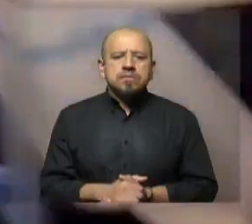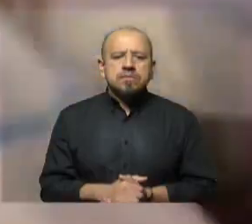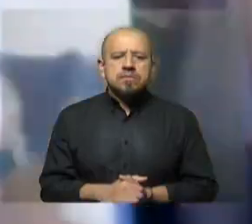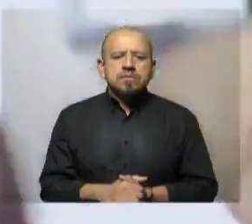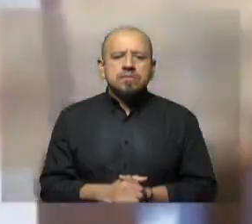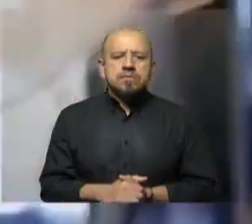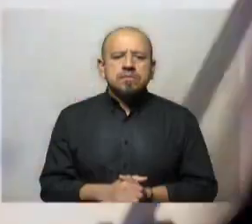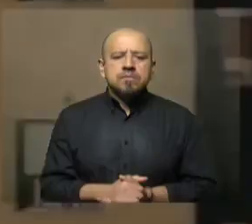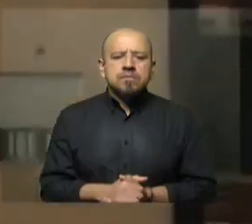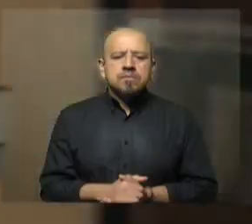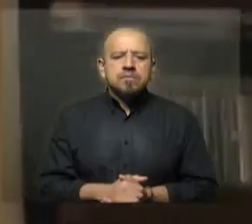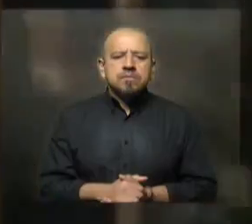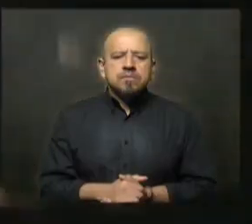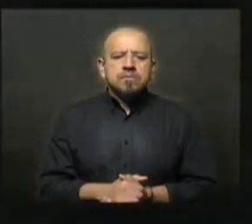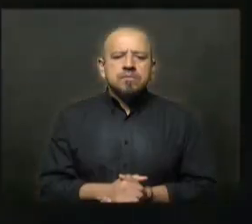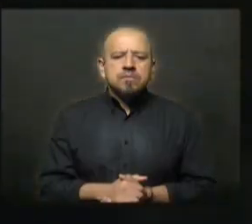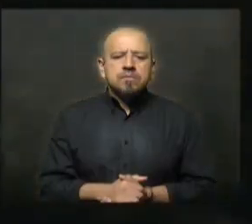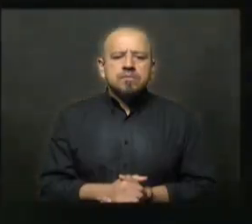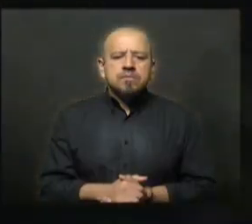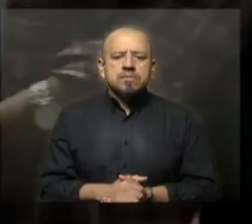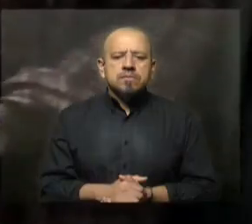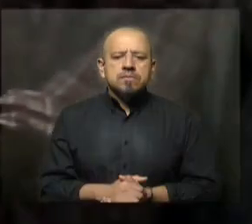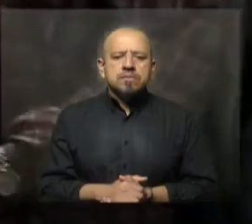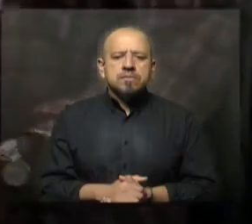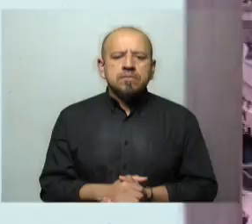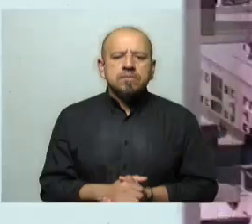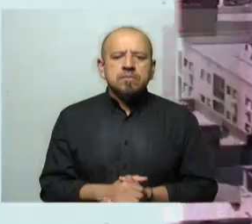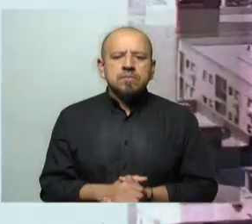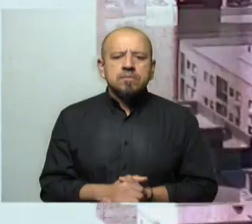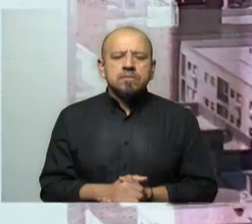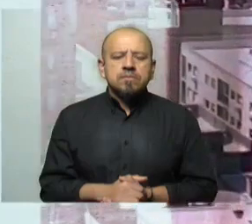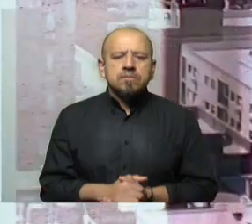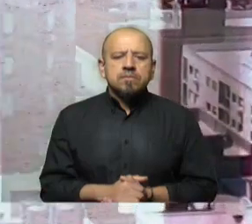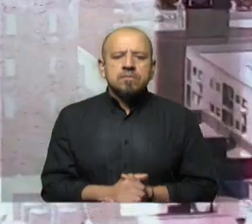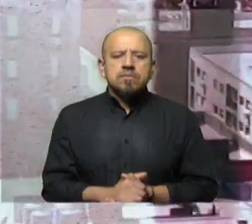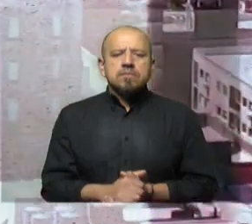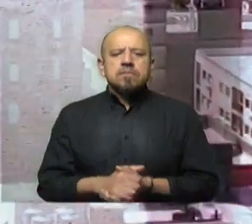somos un viento que sopla con fuerza reno